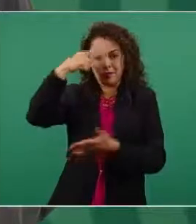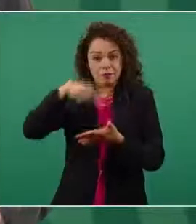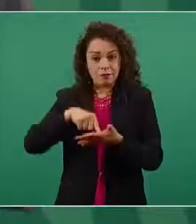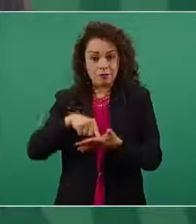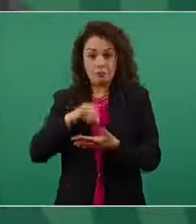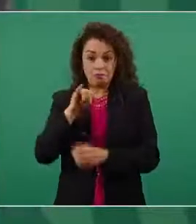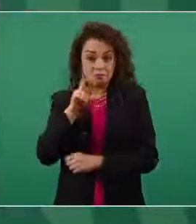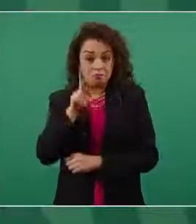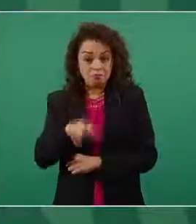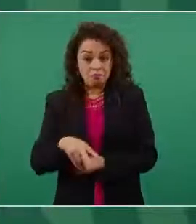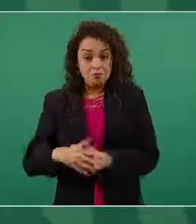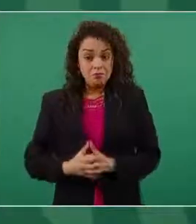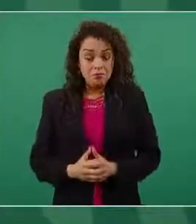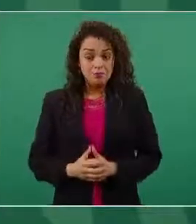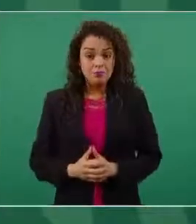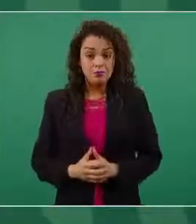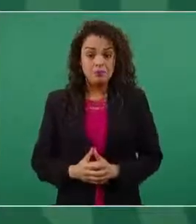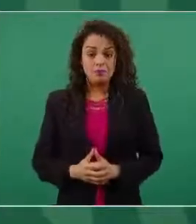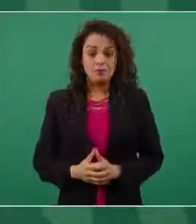pero ¿cómo